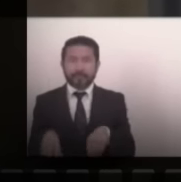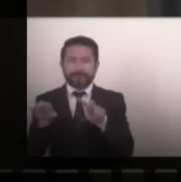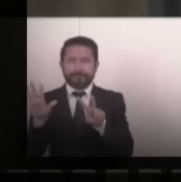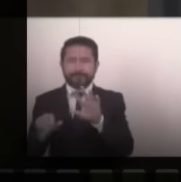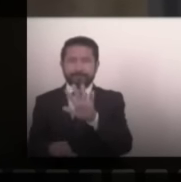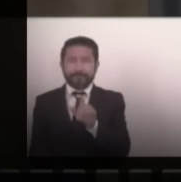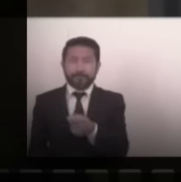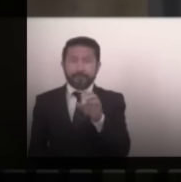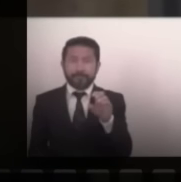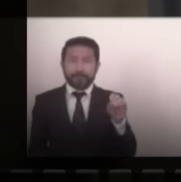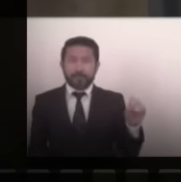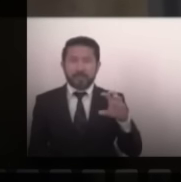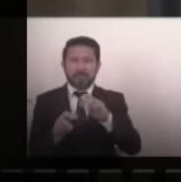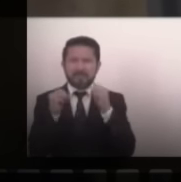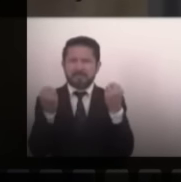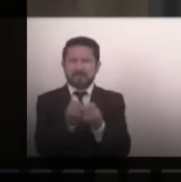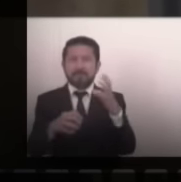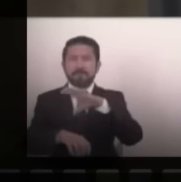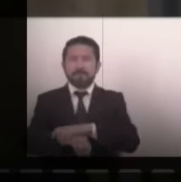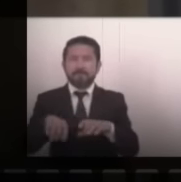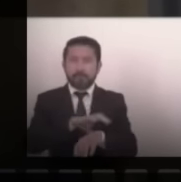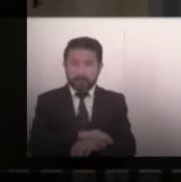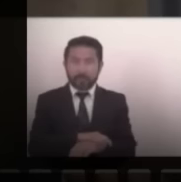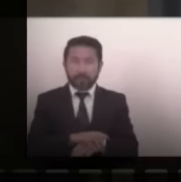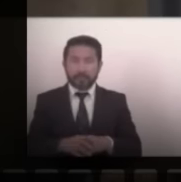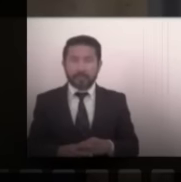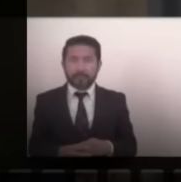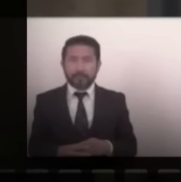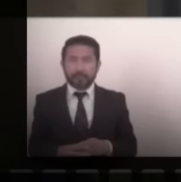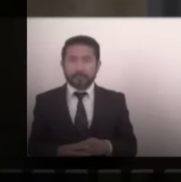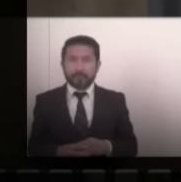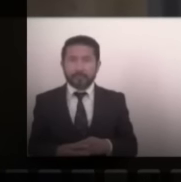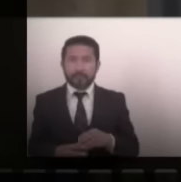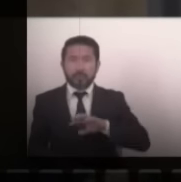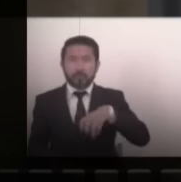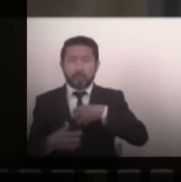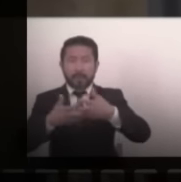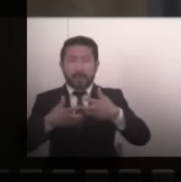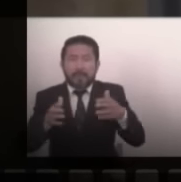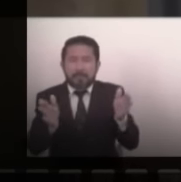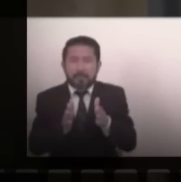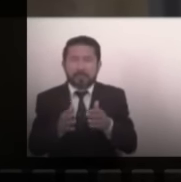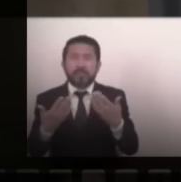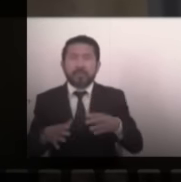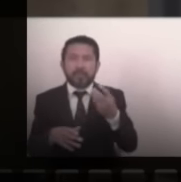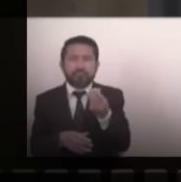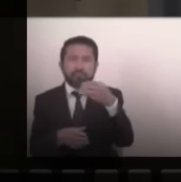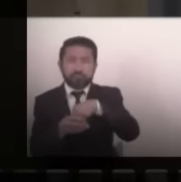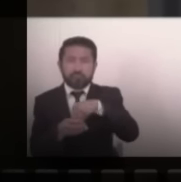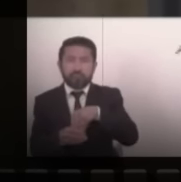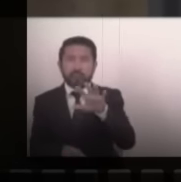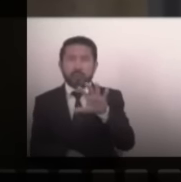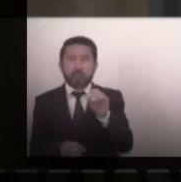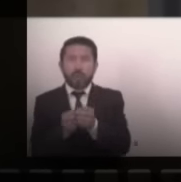75000 pandilleros capturados nuestros emprendedores se están ahorrando más de 50